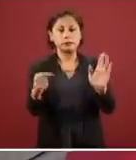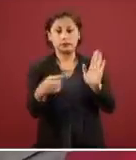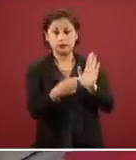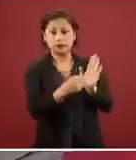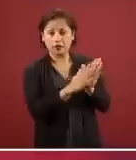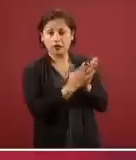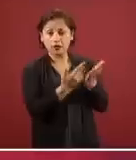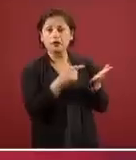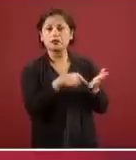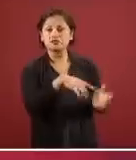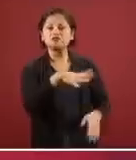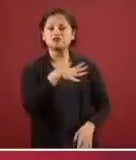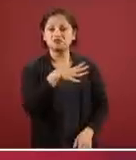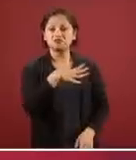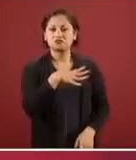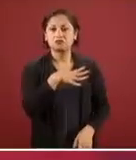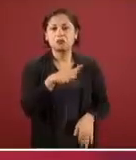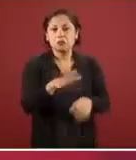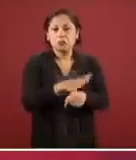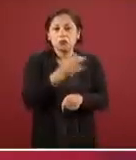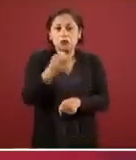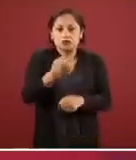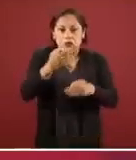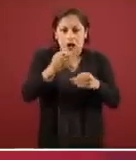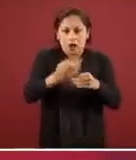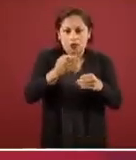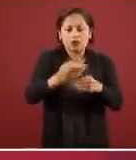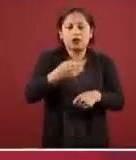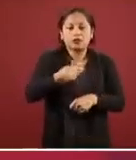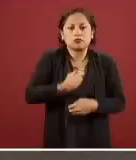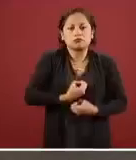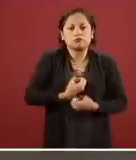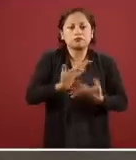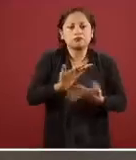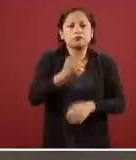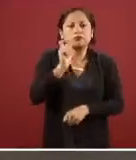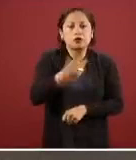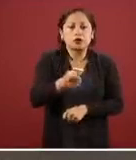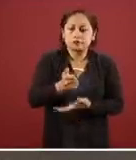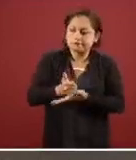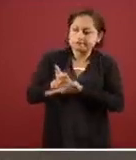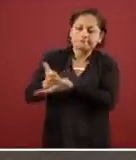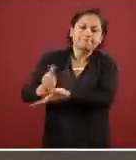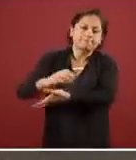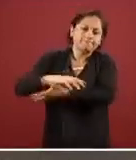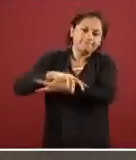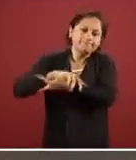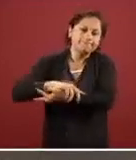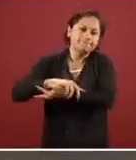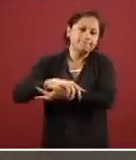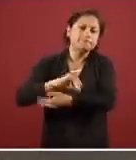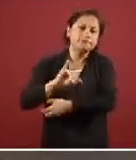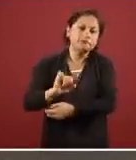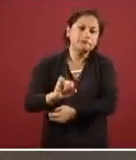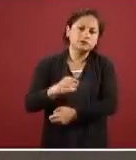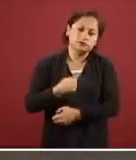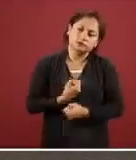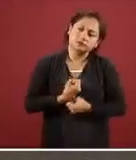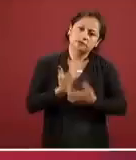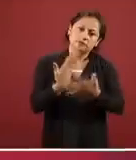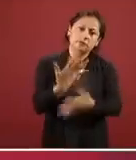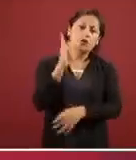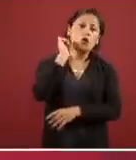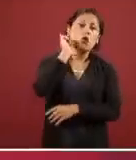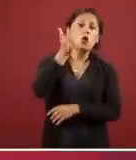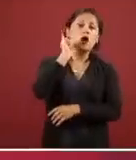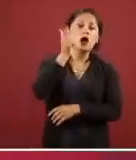sí lo hago, sí manifiesto mi solidaridad y mi deseo de que